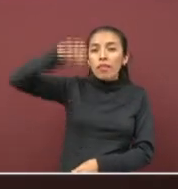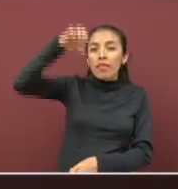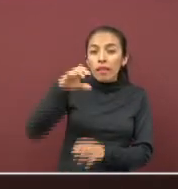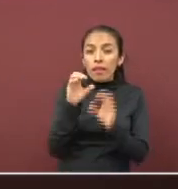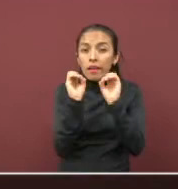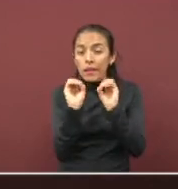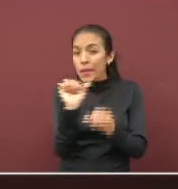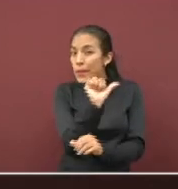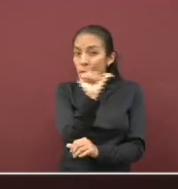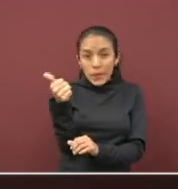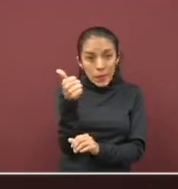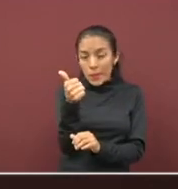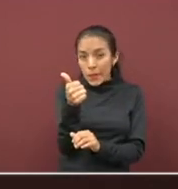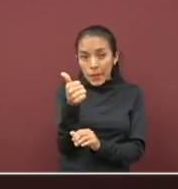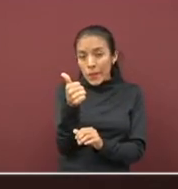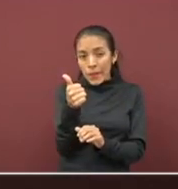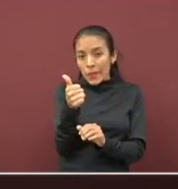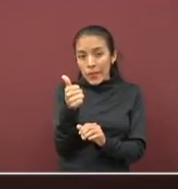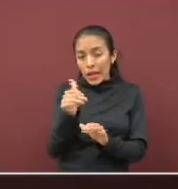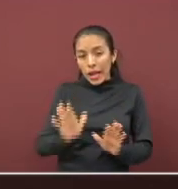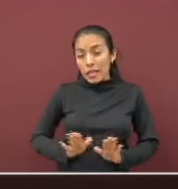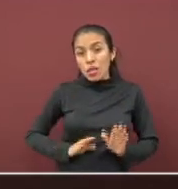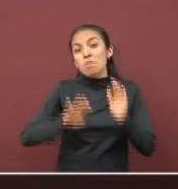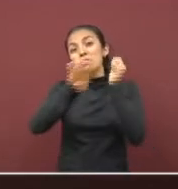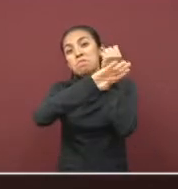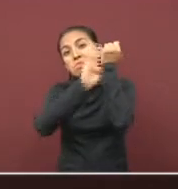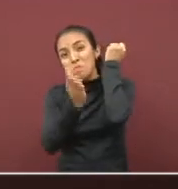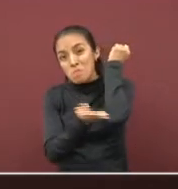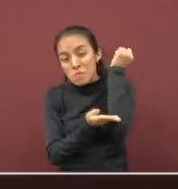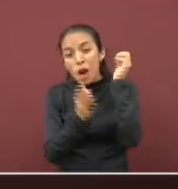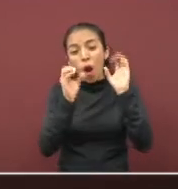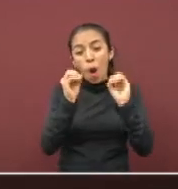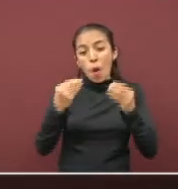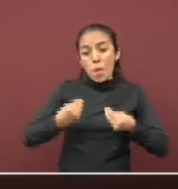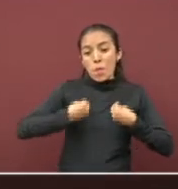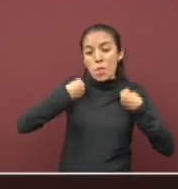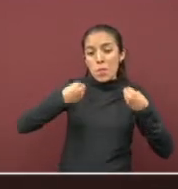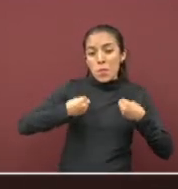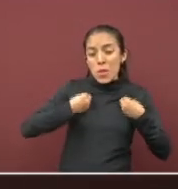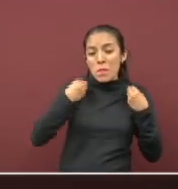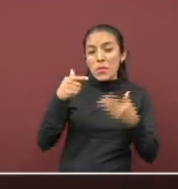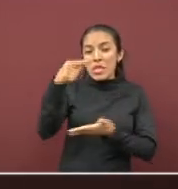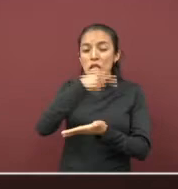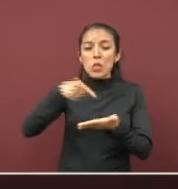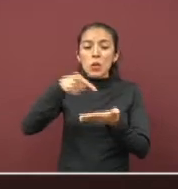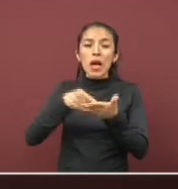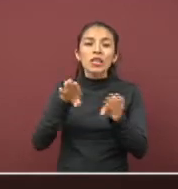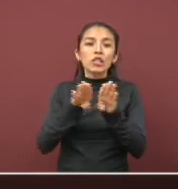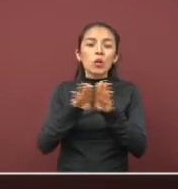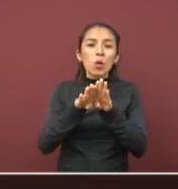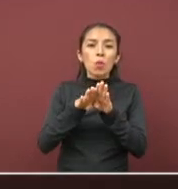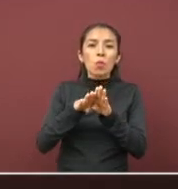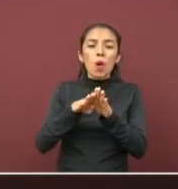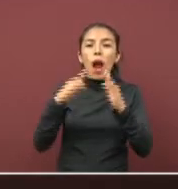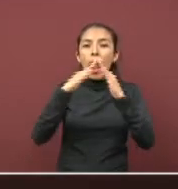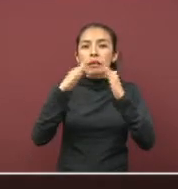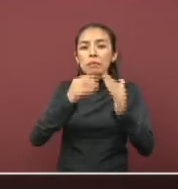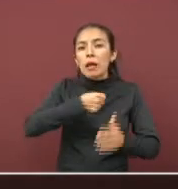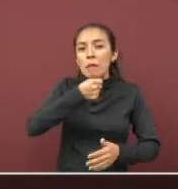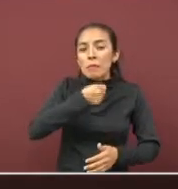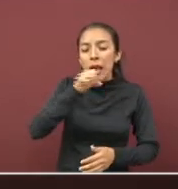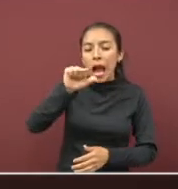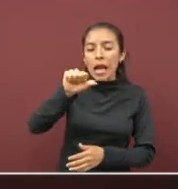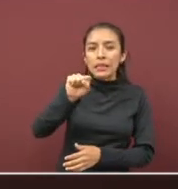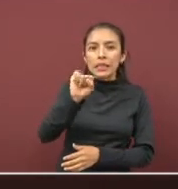alguna otra condición como el embarazo vivir en centros de cuidado a largo plazo como asilos o centros de rehabilitación por